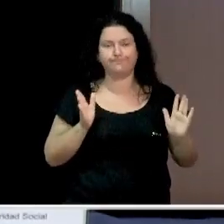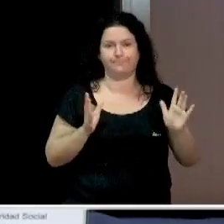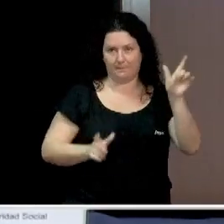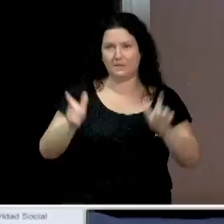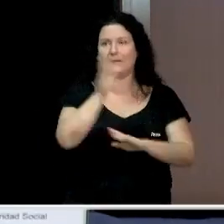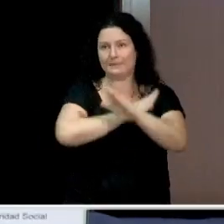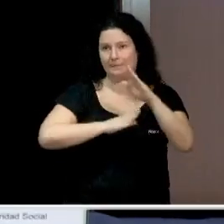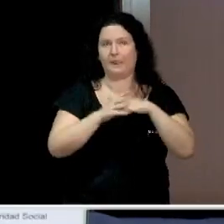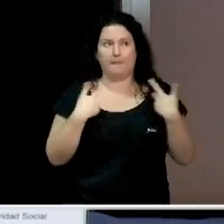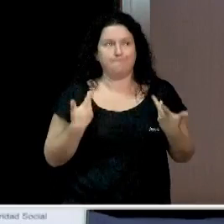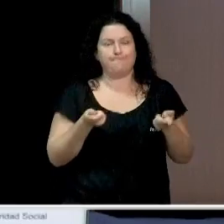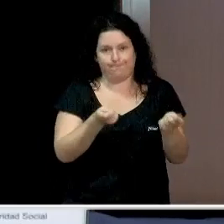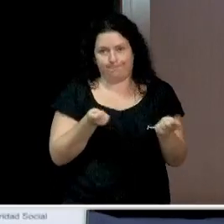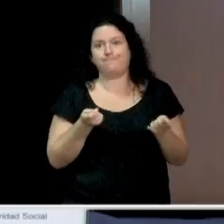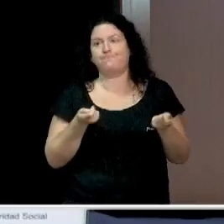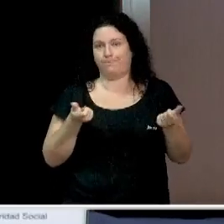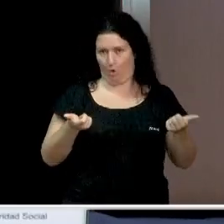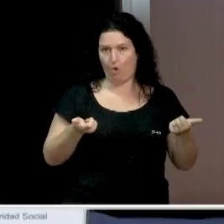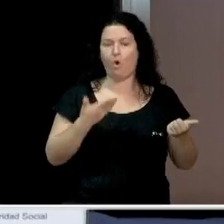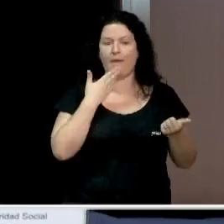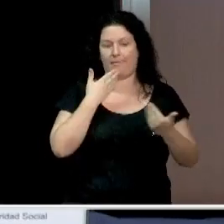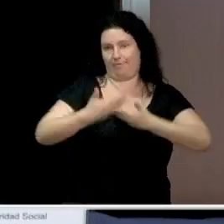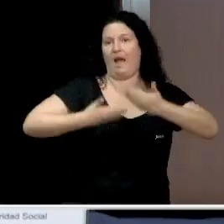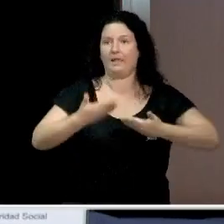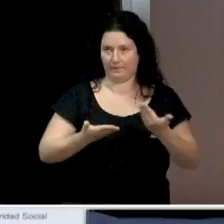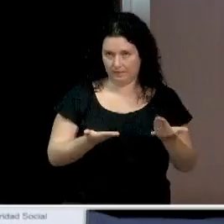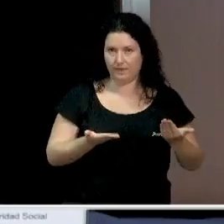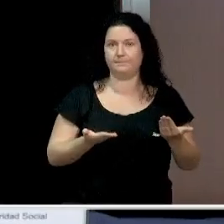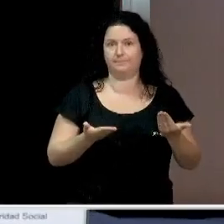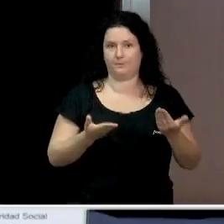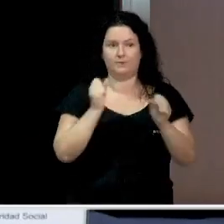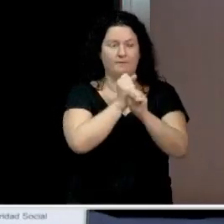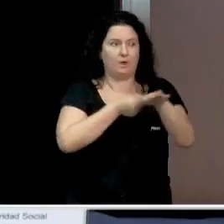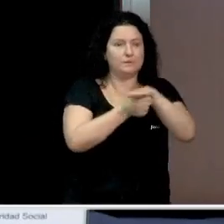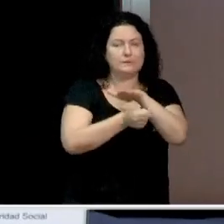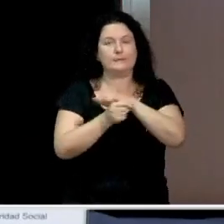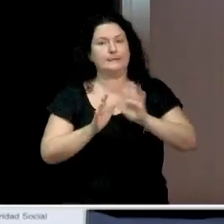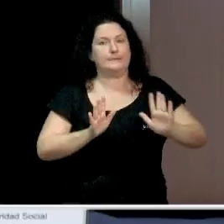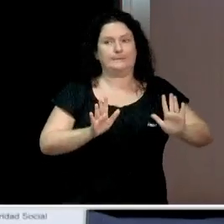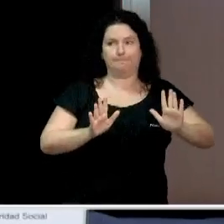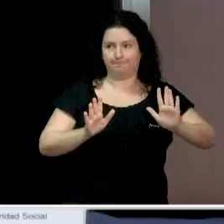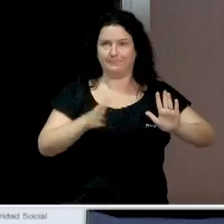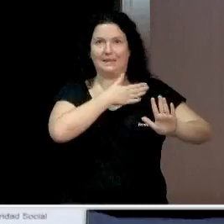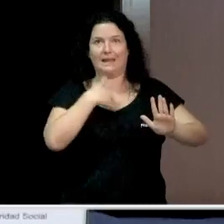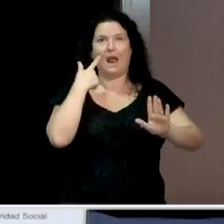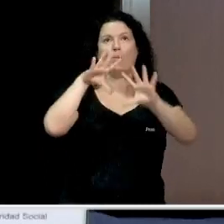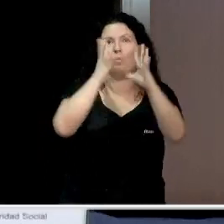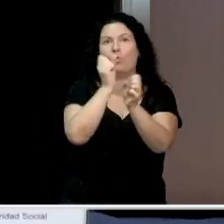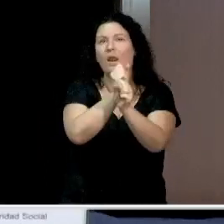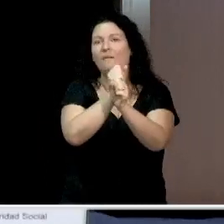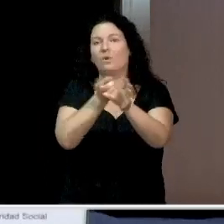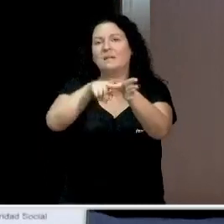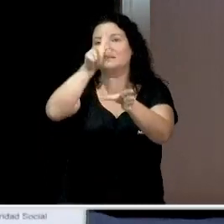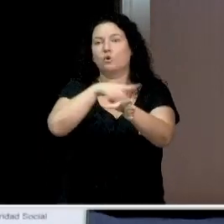personas que tienen esa edad avanzada y esa discapacidad severa de querer integrarse en una